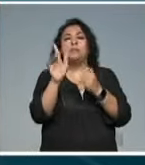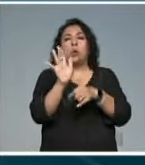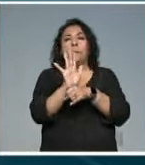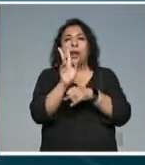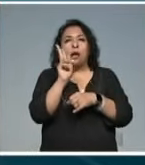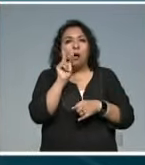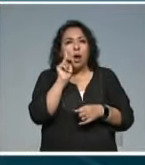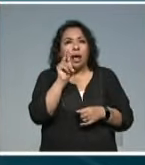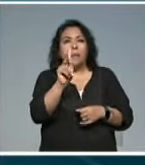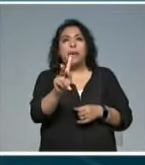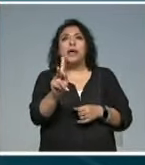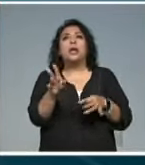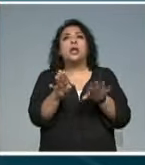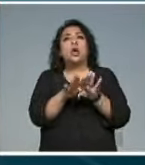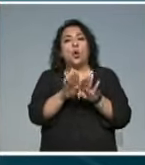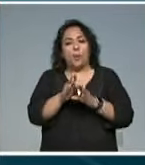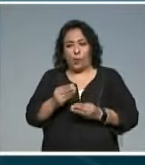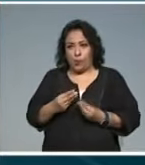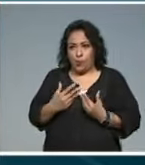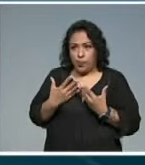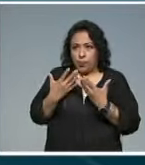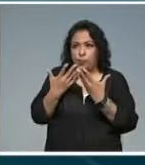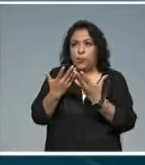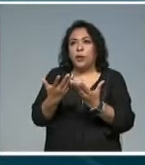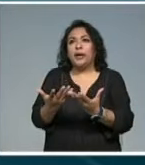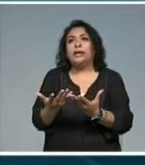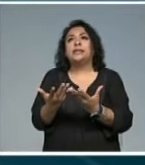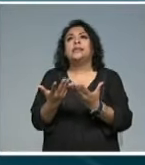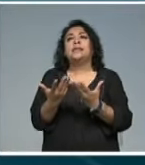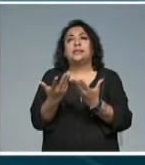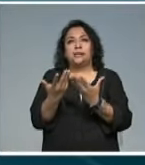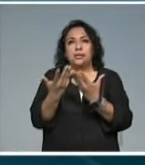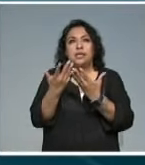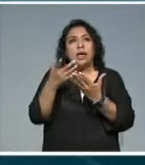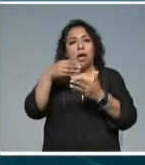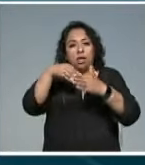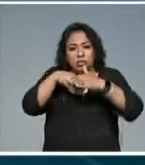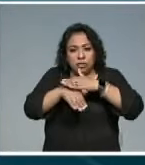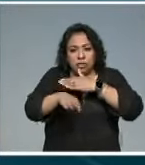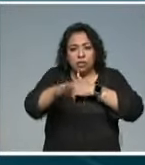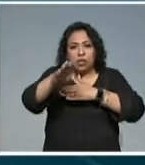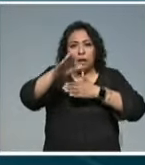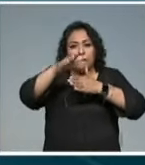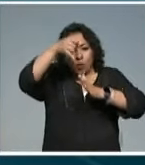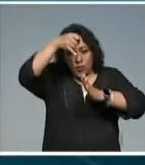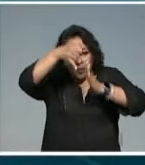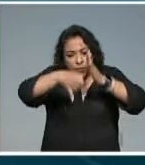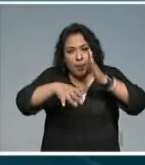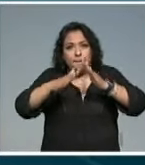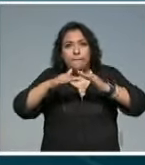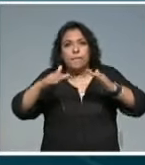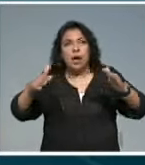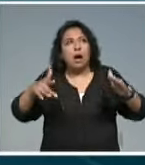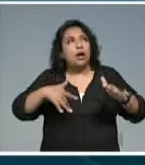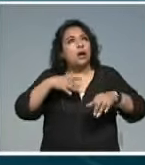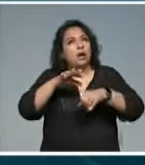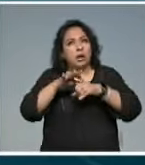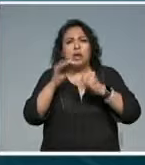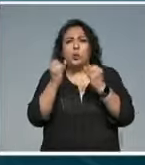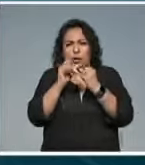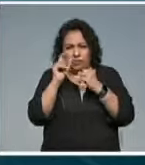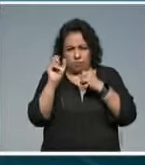y también como la poesía de lo que es estar en el fondo del mar, ¿no? Y también la